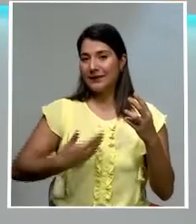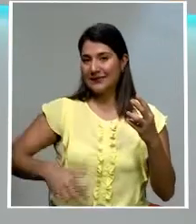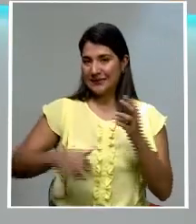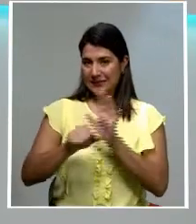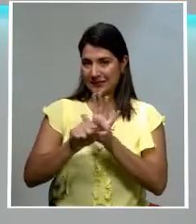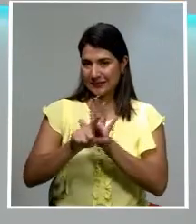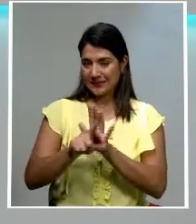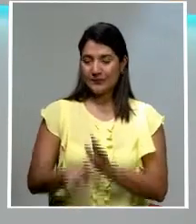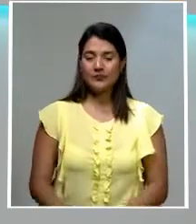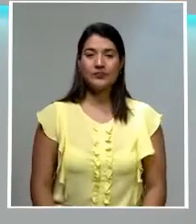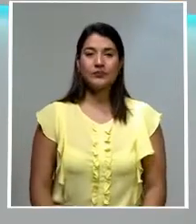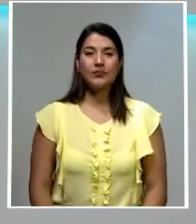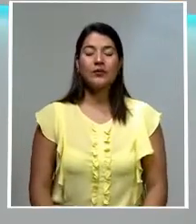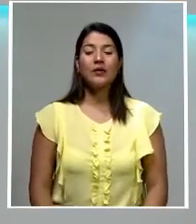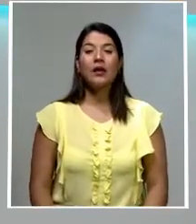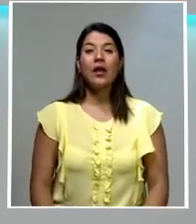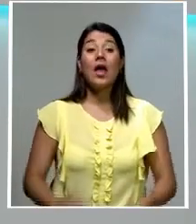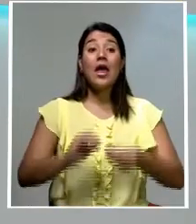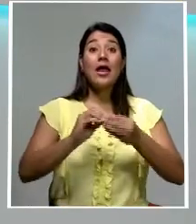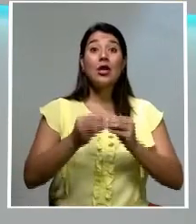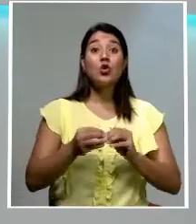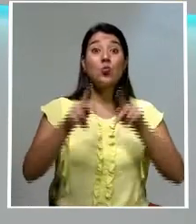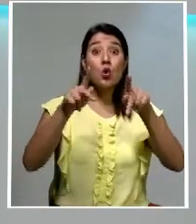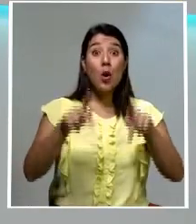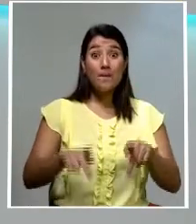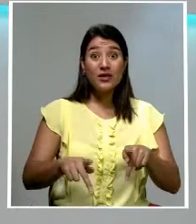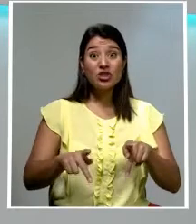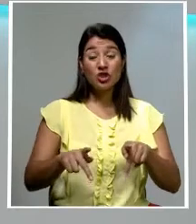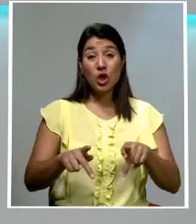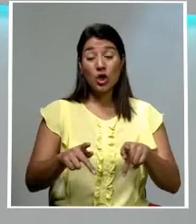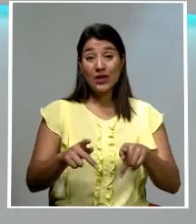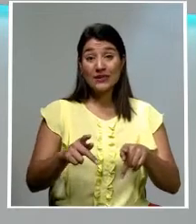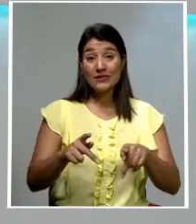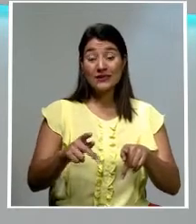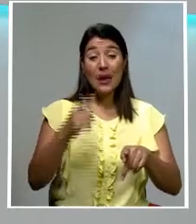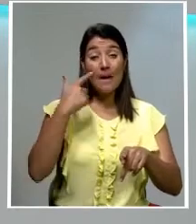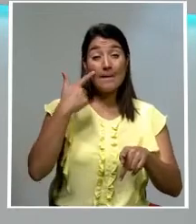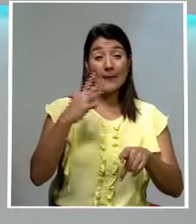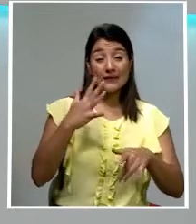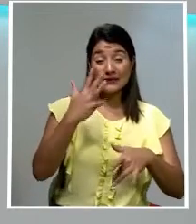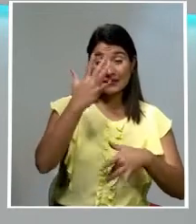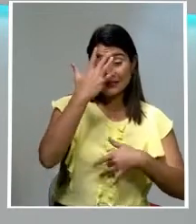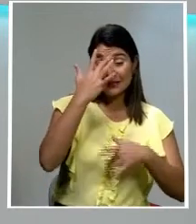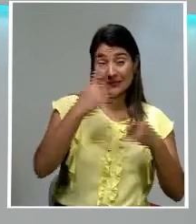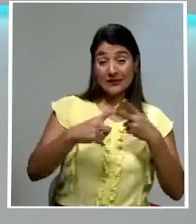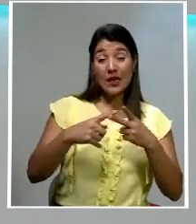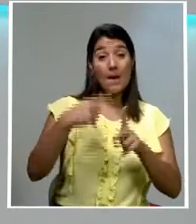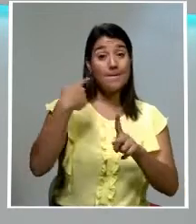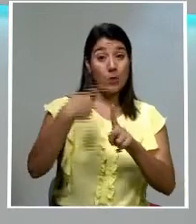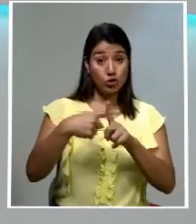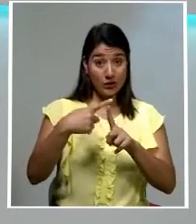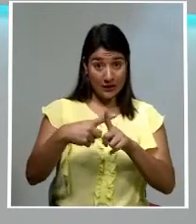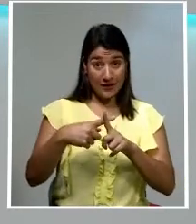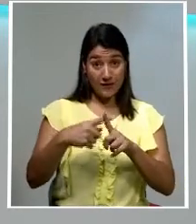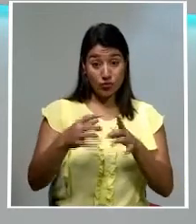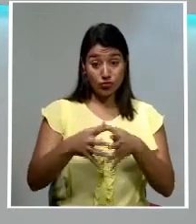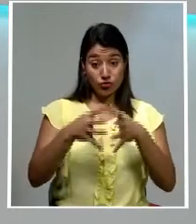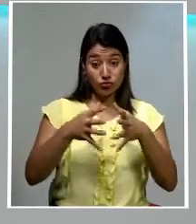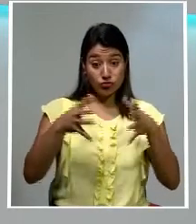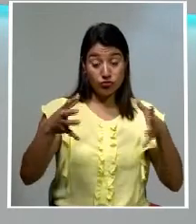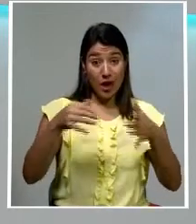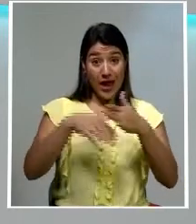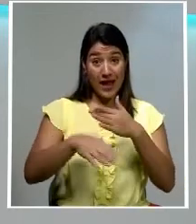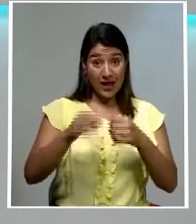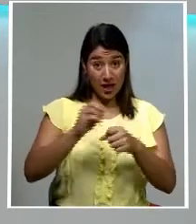Justamente el incremento de casos sospechosos y positivos de COVID en el primer poder de la República están poniendo